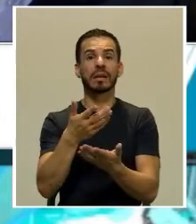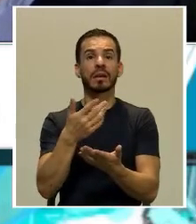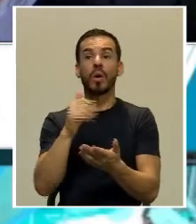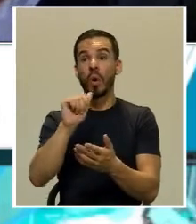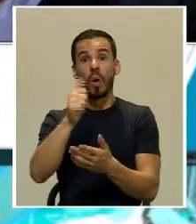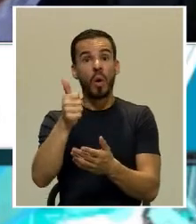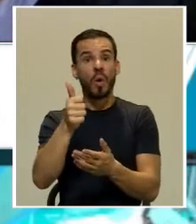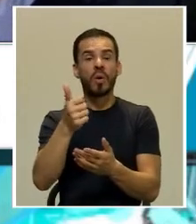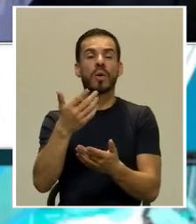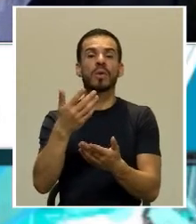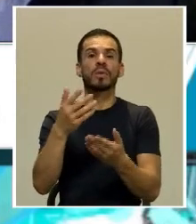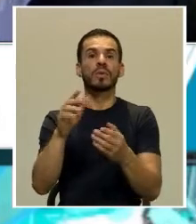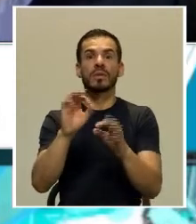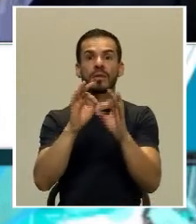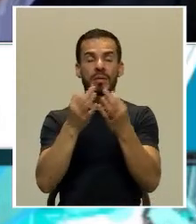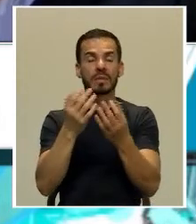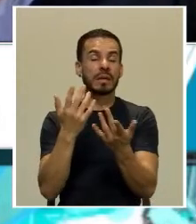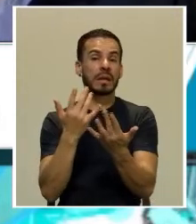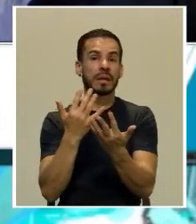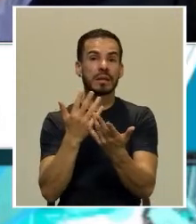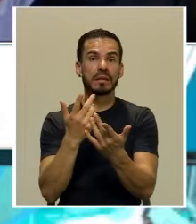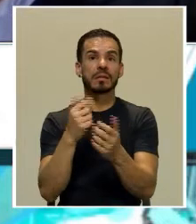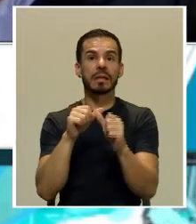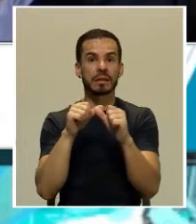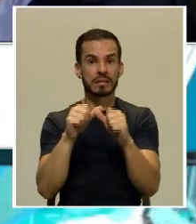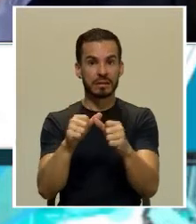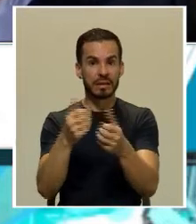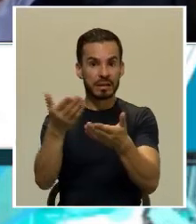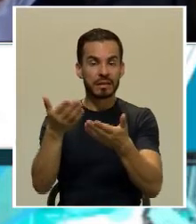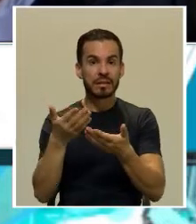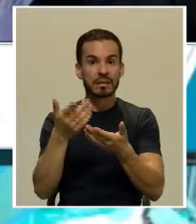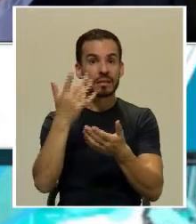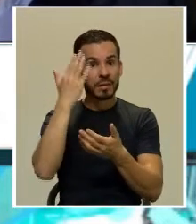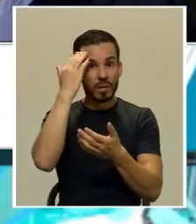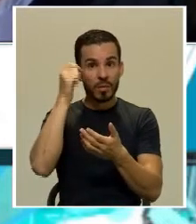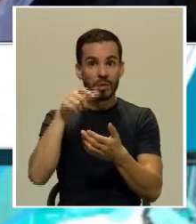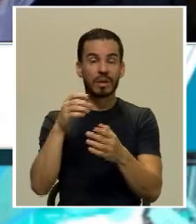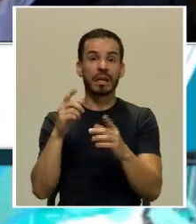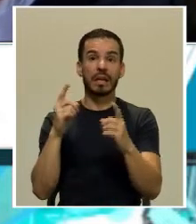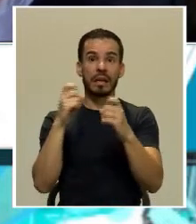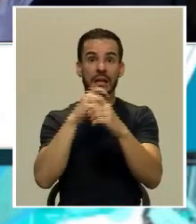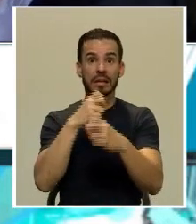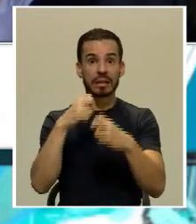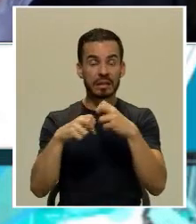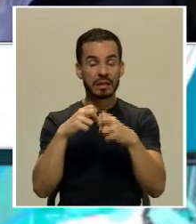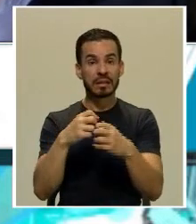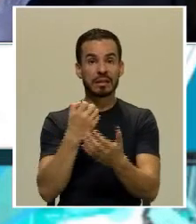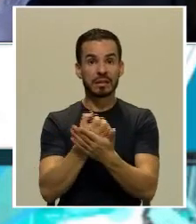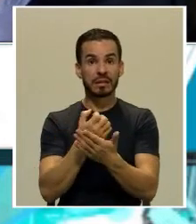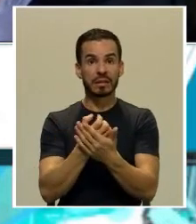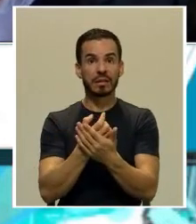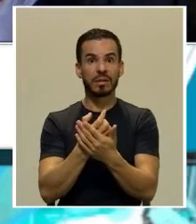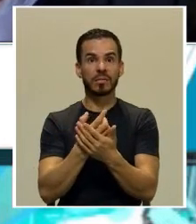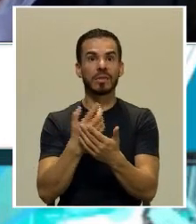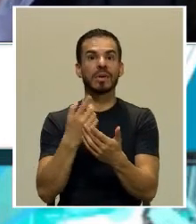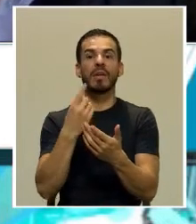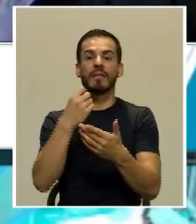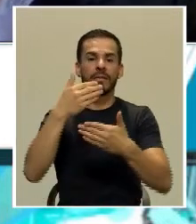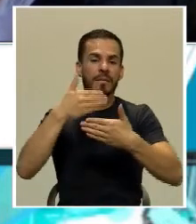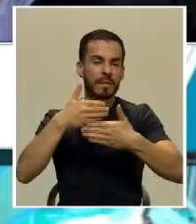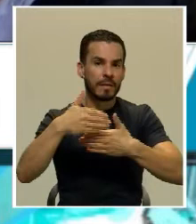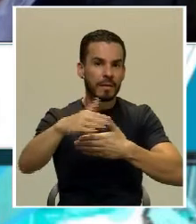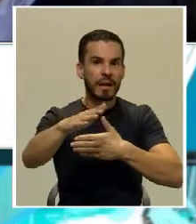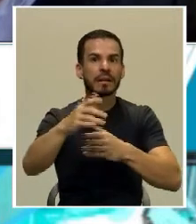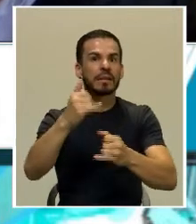y que otro tanto de familias esperan seguir recibiendo porque la crisis económica está lejos